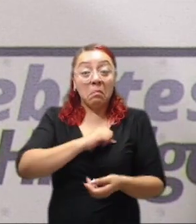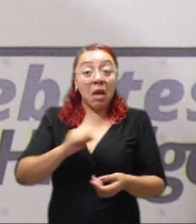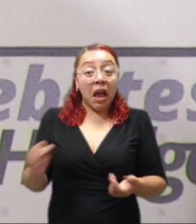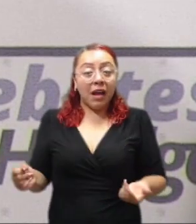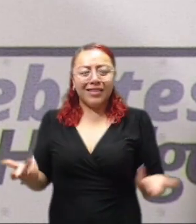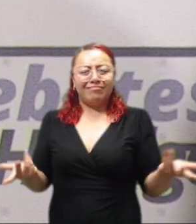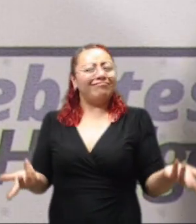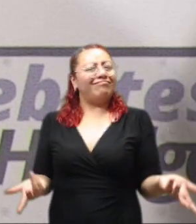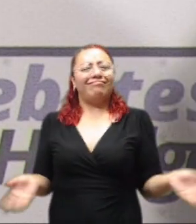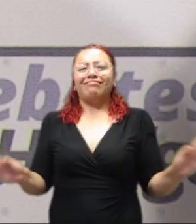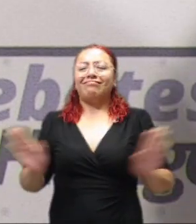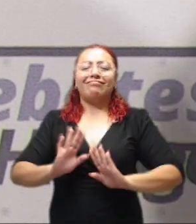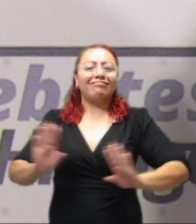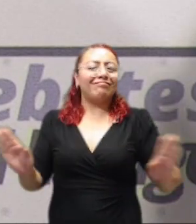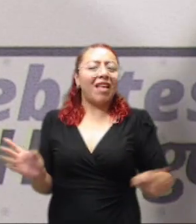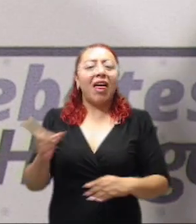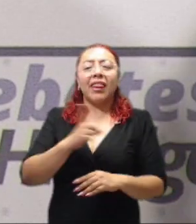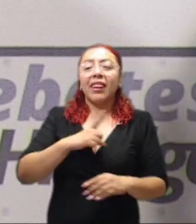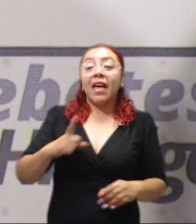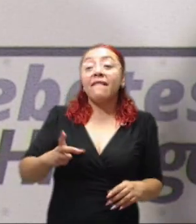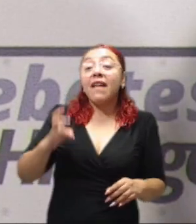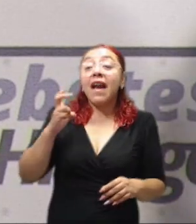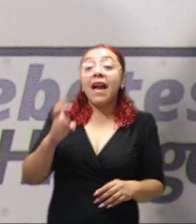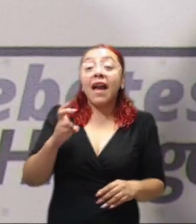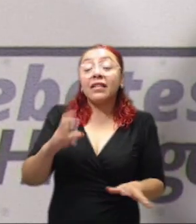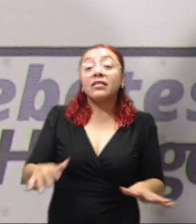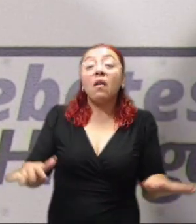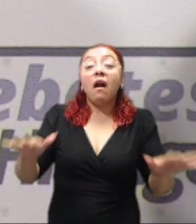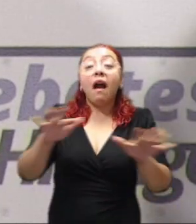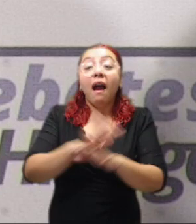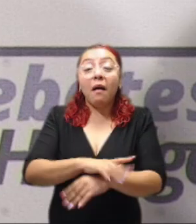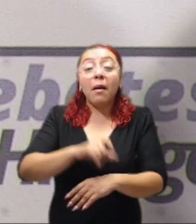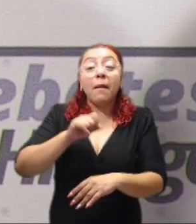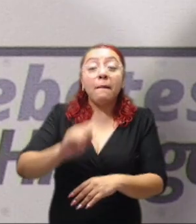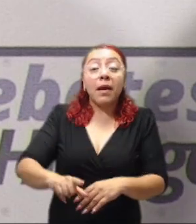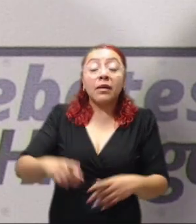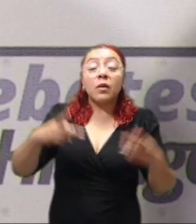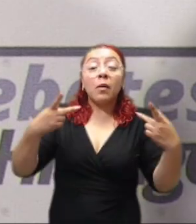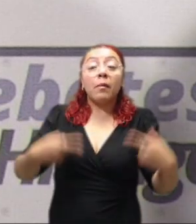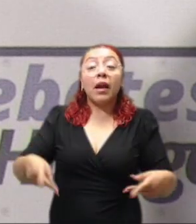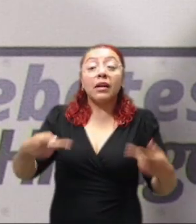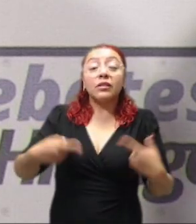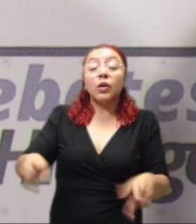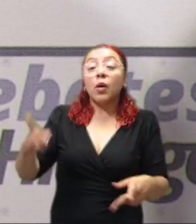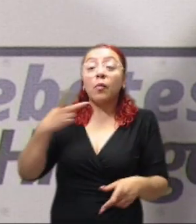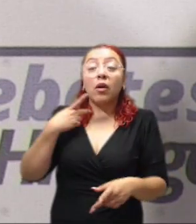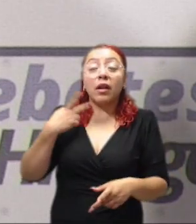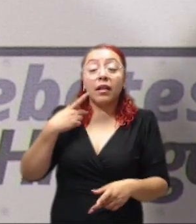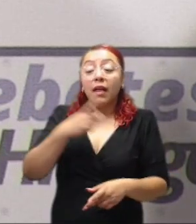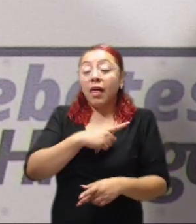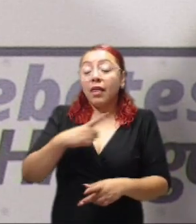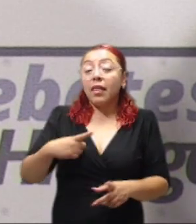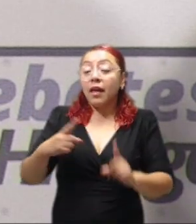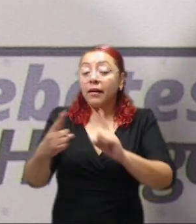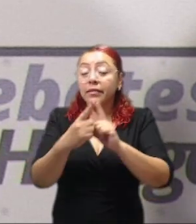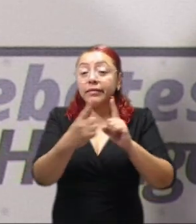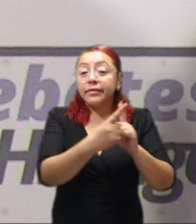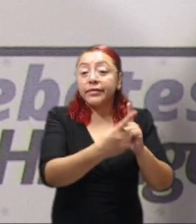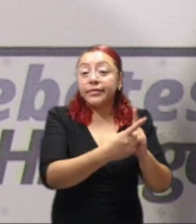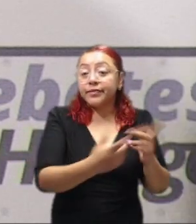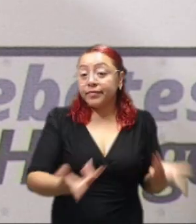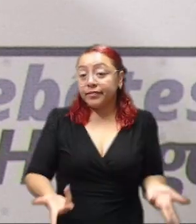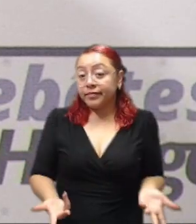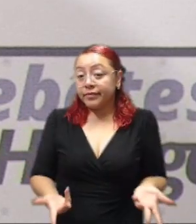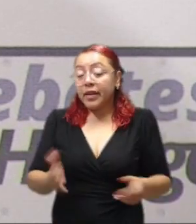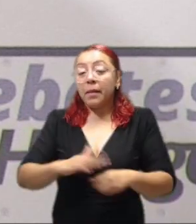tenemos que cambiar la imagen desde el punto que los políticos tenemos que estar cercanos a la gente de ahí vamos a empezar a